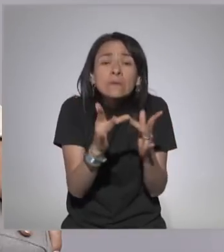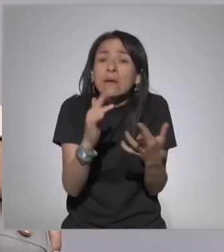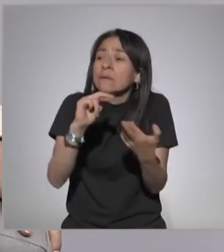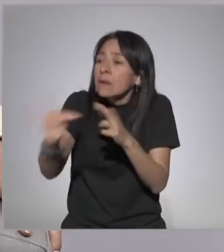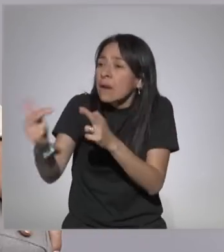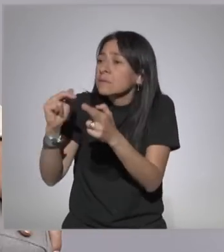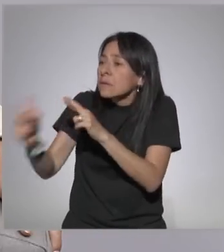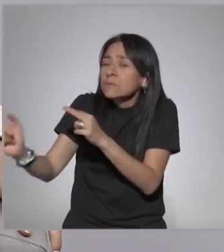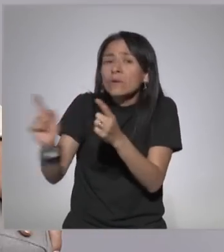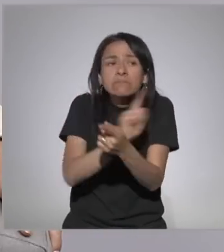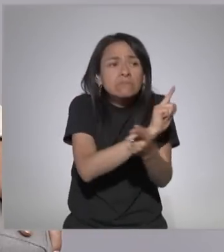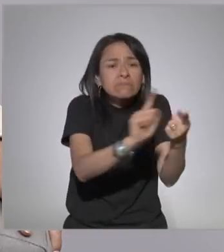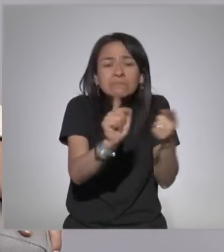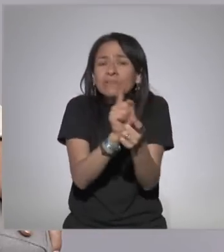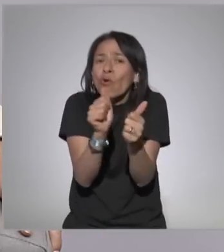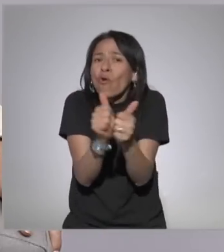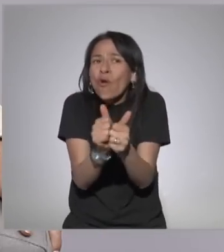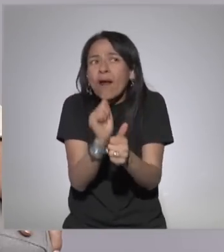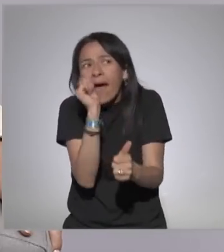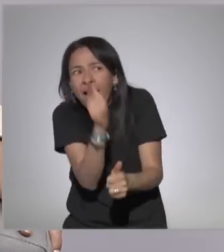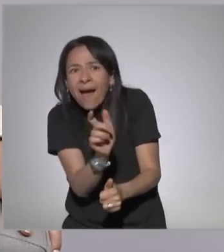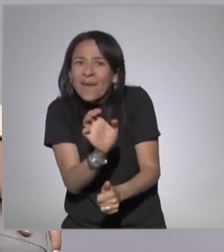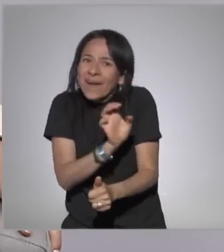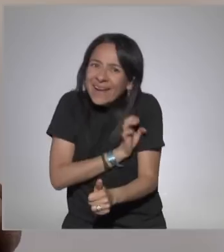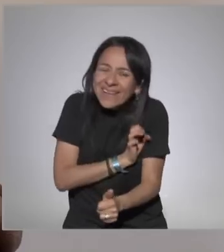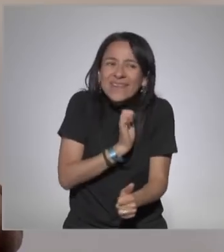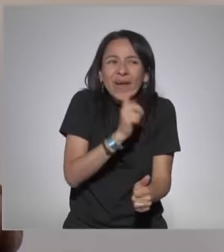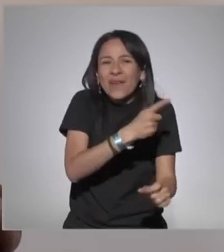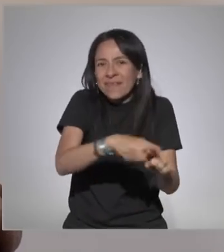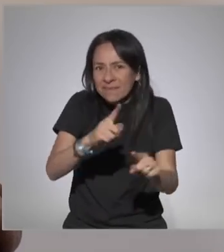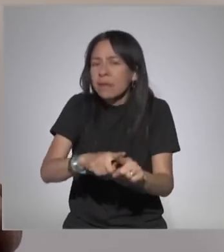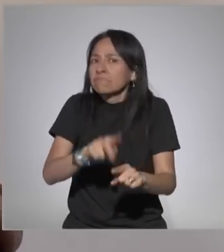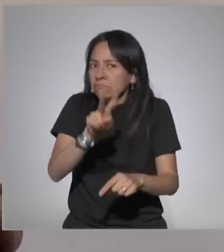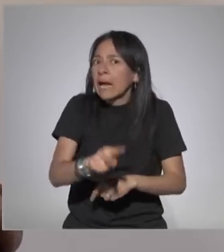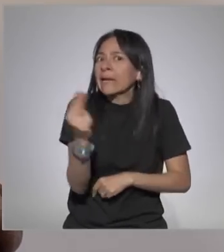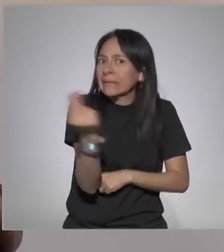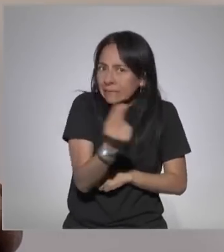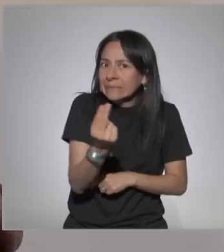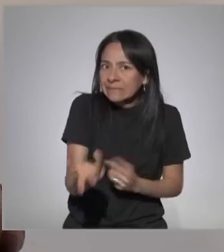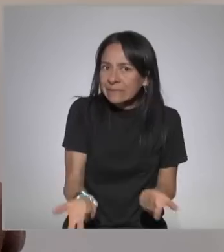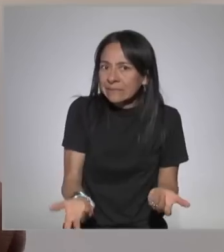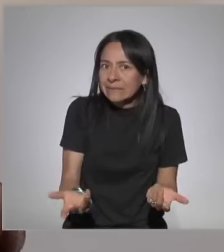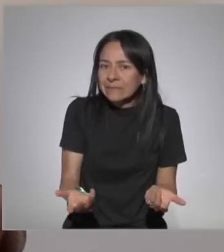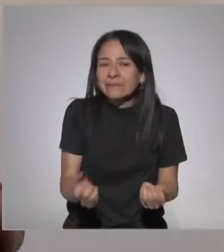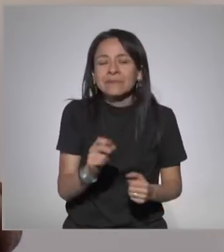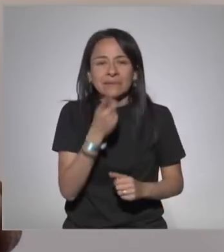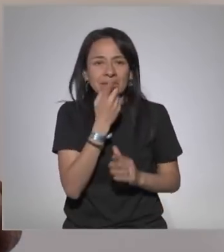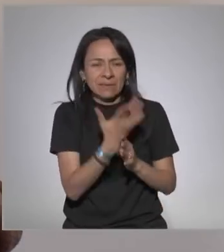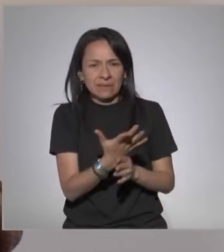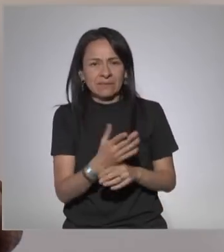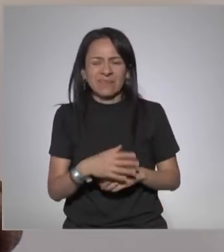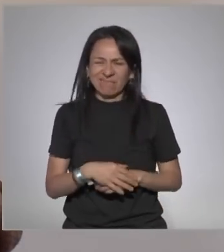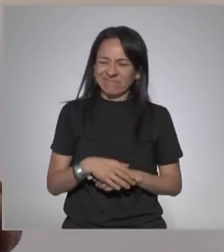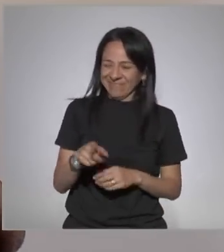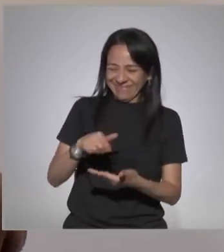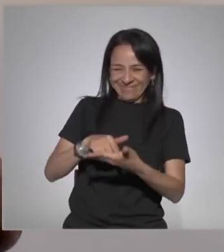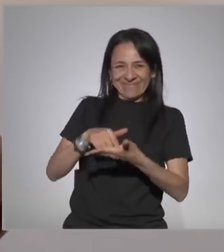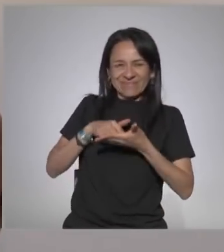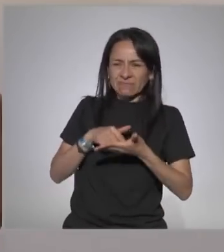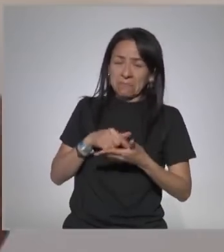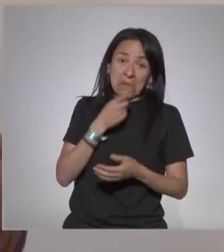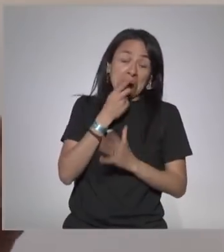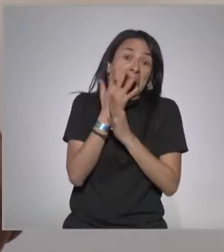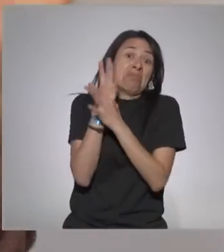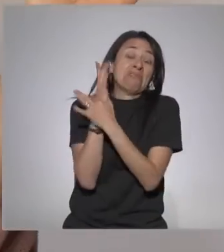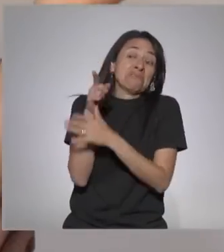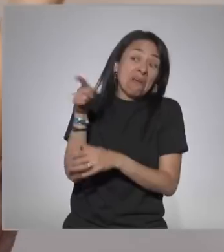relaciones afectivas en tu vida. Entonces, yendo al caso particular, ¿no? Esta parte de, es que dice que está enamorada, ¿no? Y claro, eso